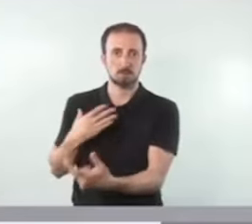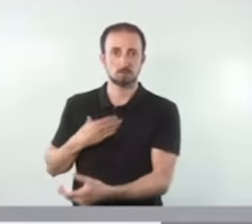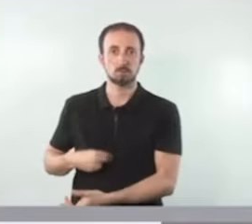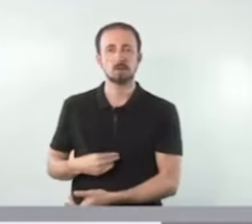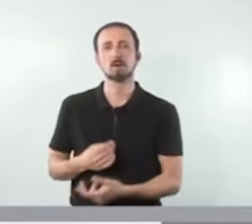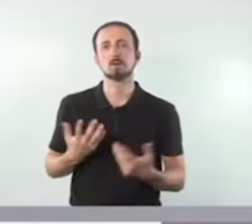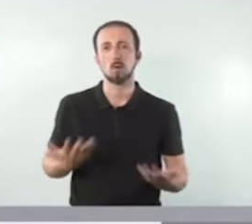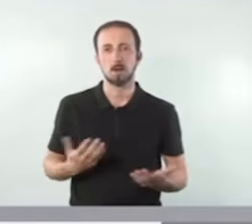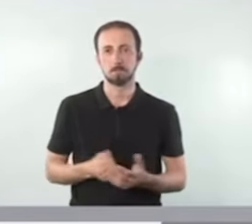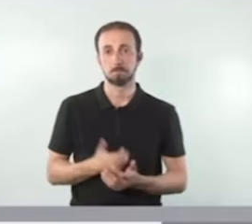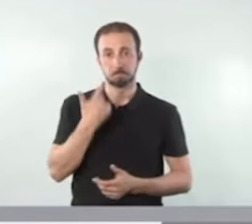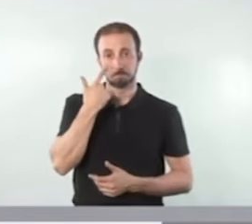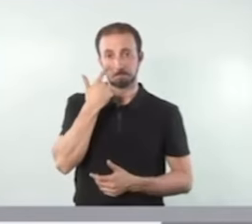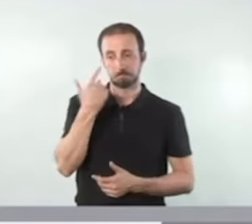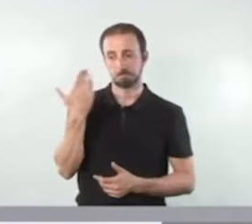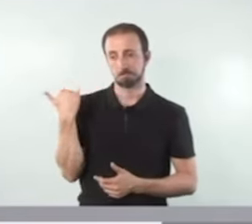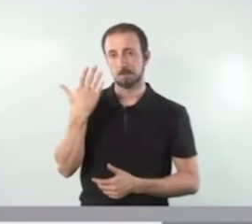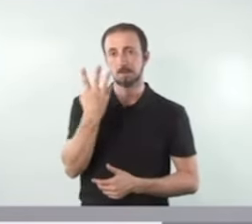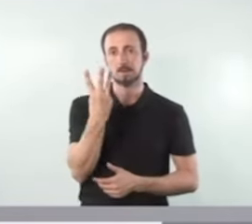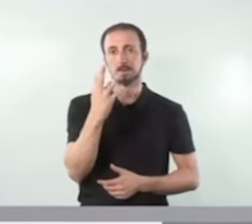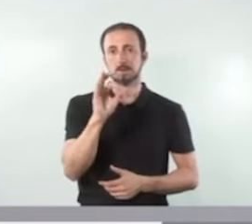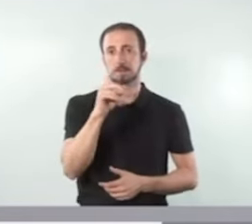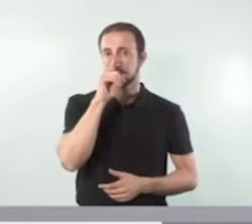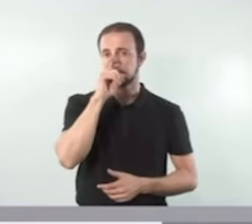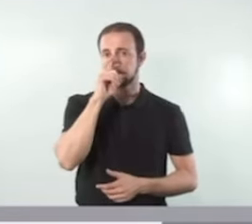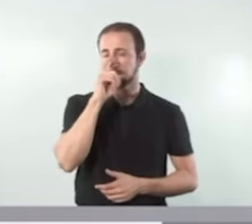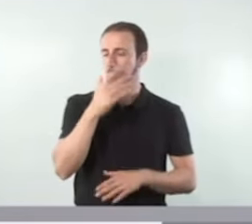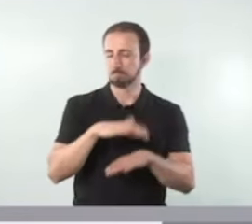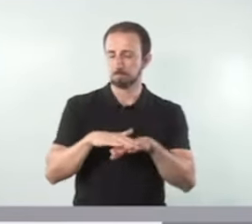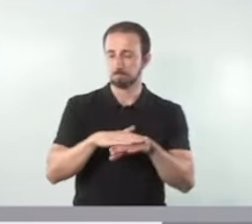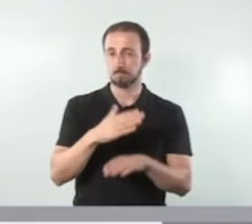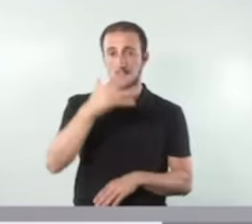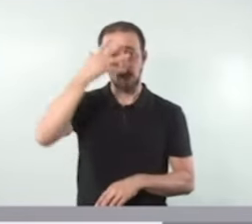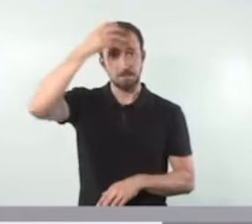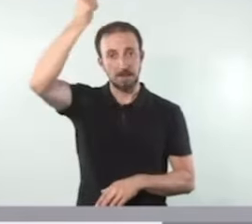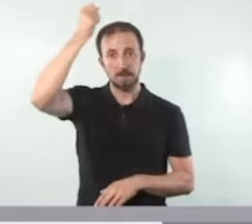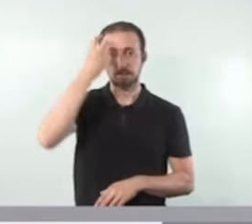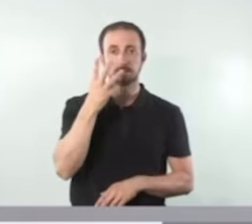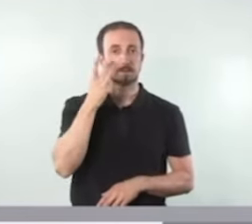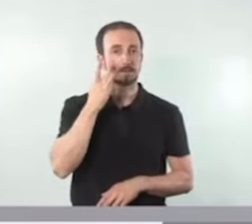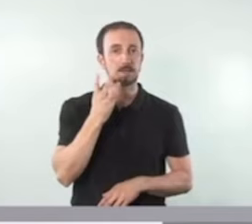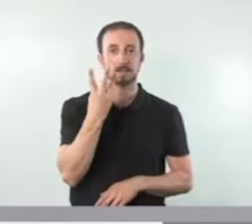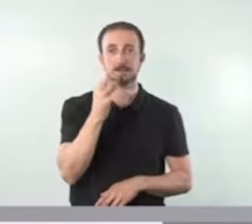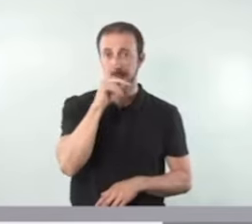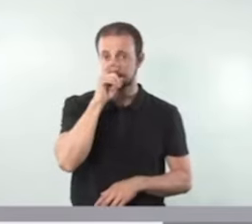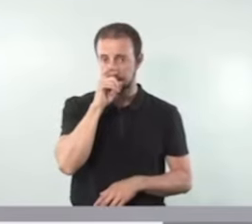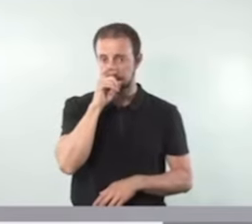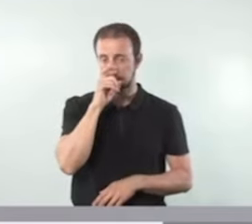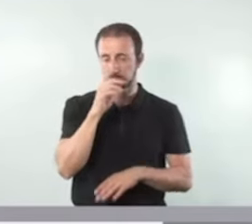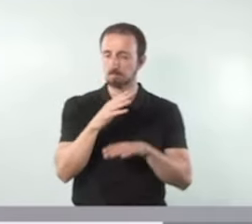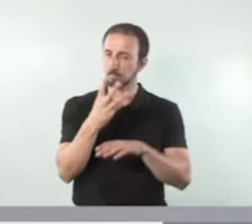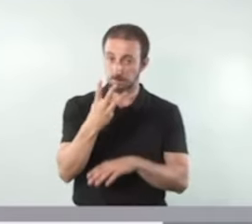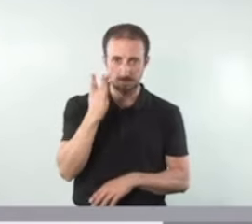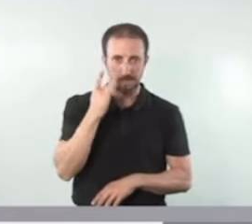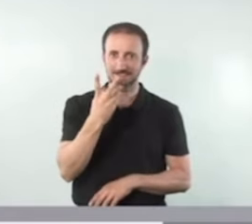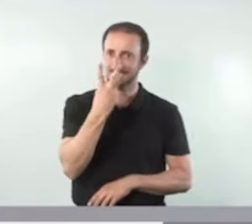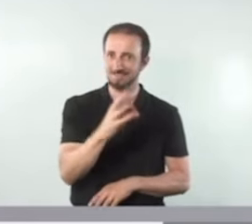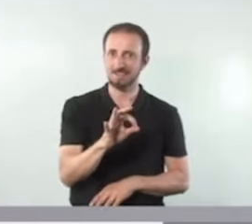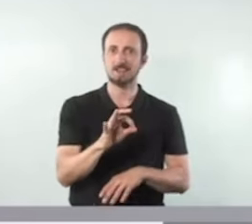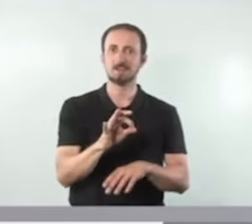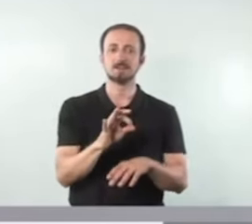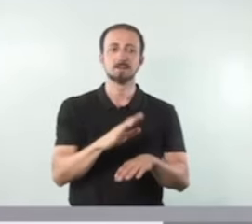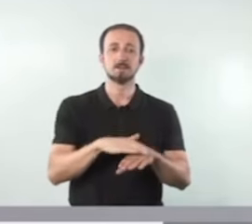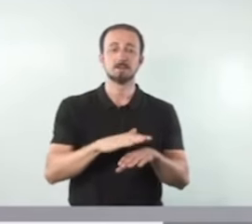el pasado 30 de abril registramos una proposición de ley para reformar la ley de comunicación y publicidad institucional de la